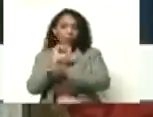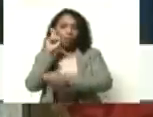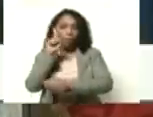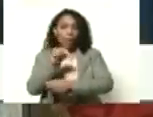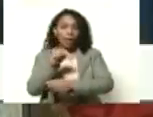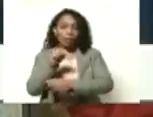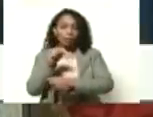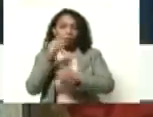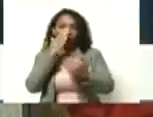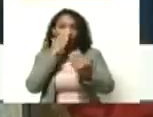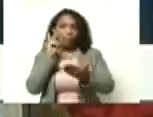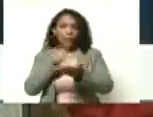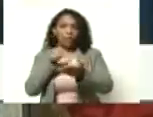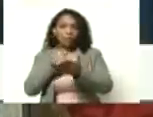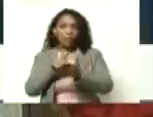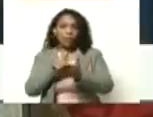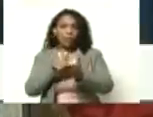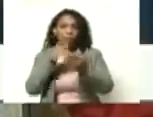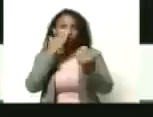capturado